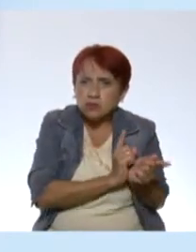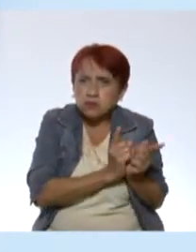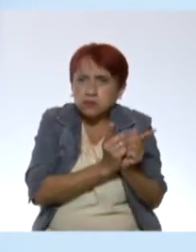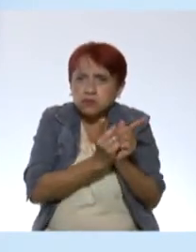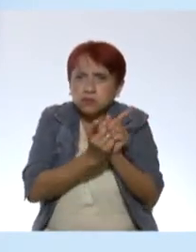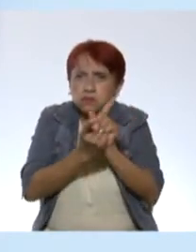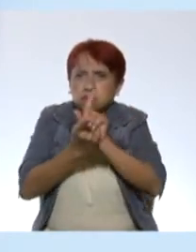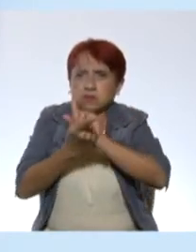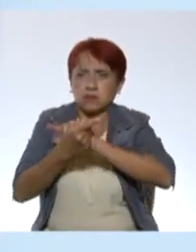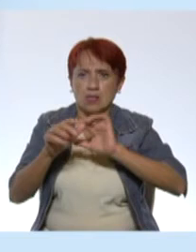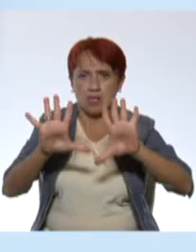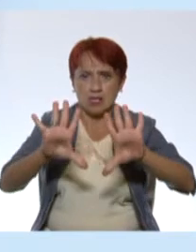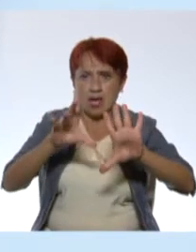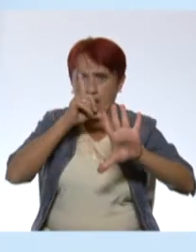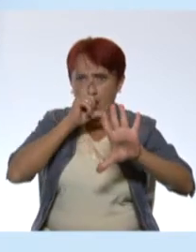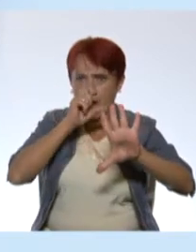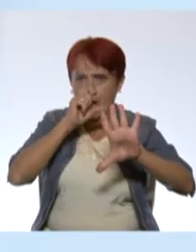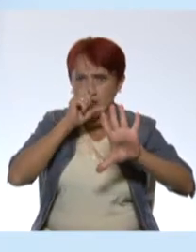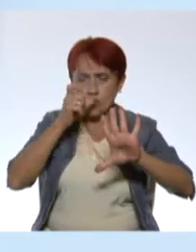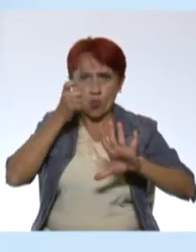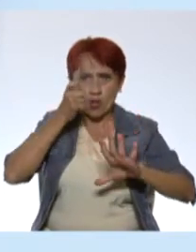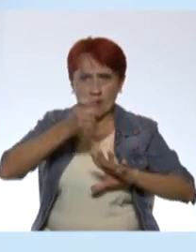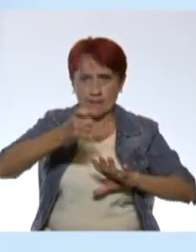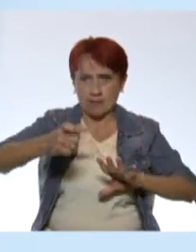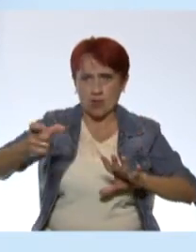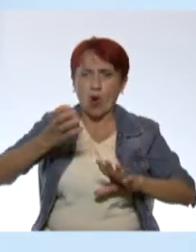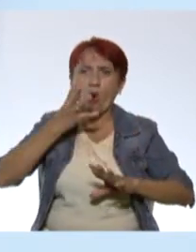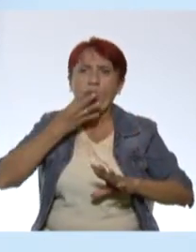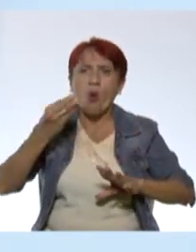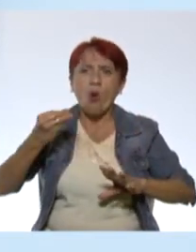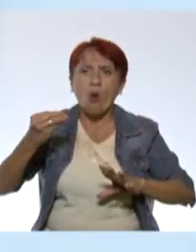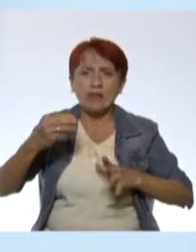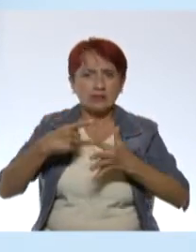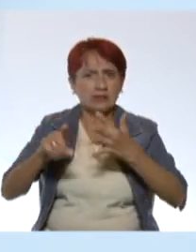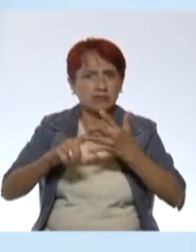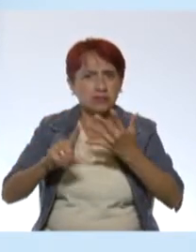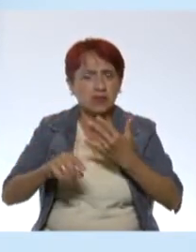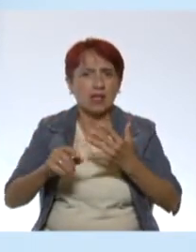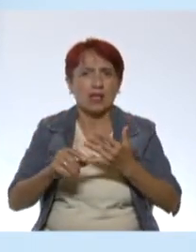inicia alrededor de los 10 años en la mayoría de la población. En el caso de